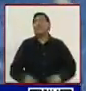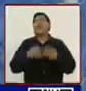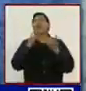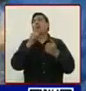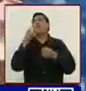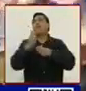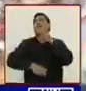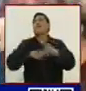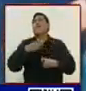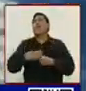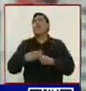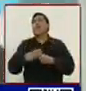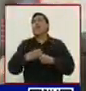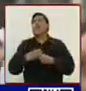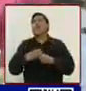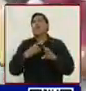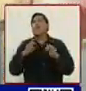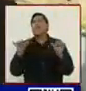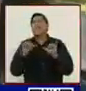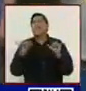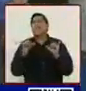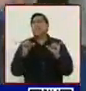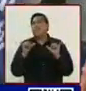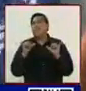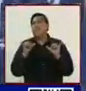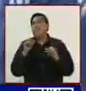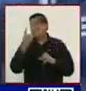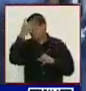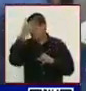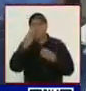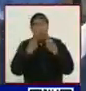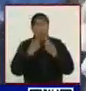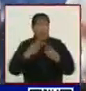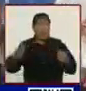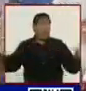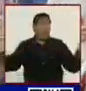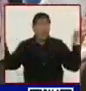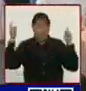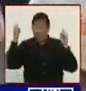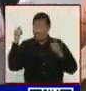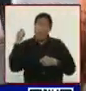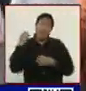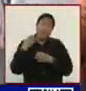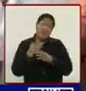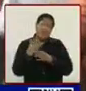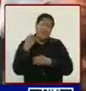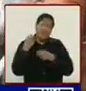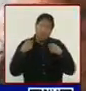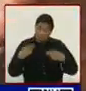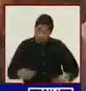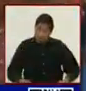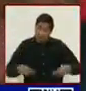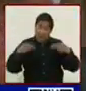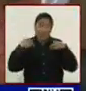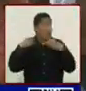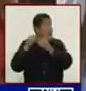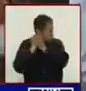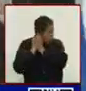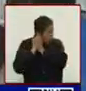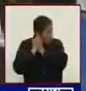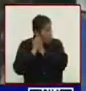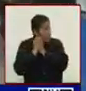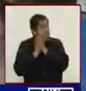esta feria no se encuentra en ninguna parte del mundo, es tan única que ha sido declarada Patrimonio de la Humanidad, La Lacita, un lugar donde